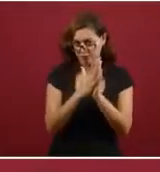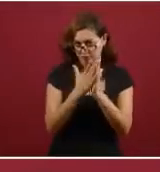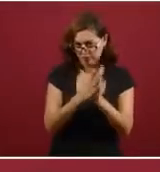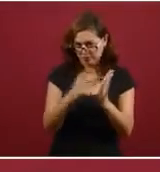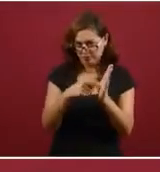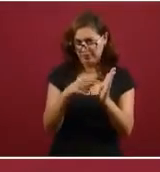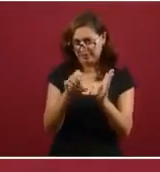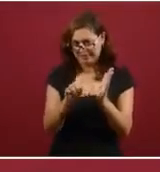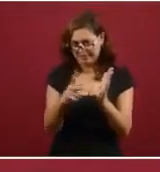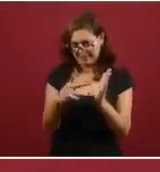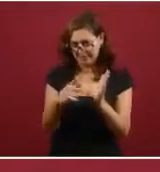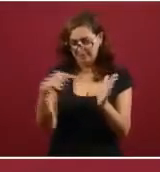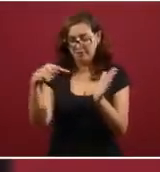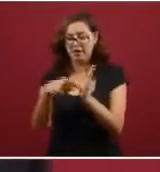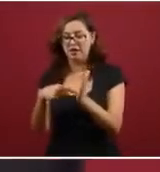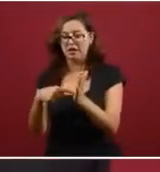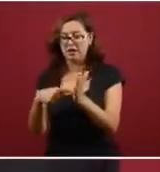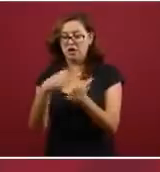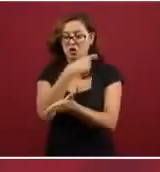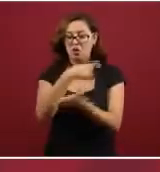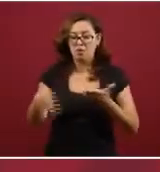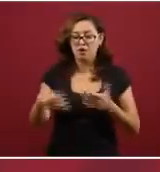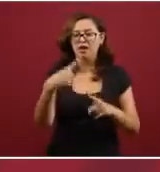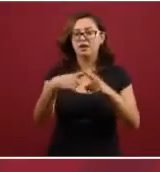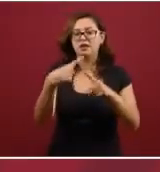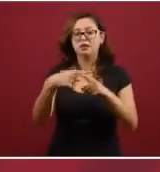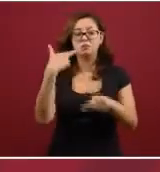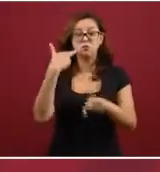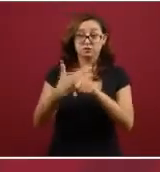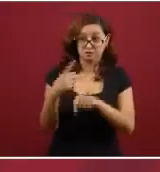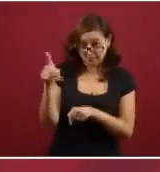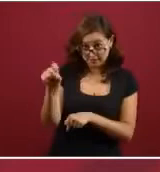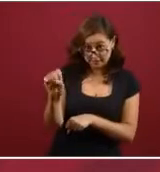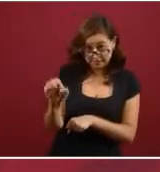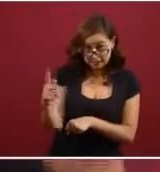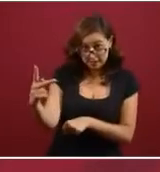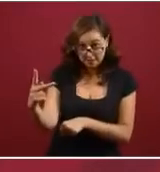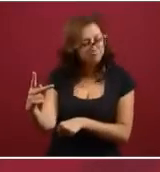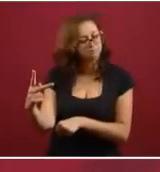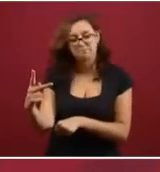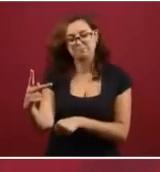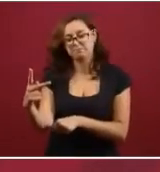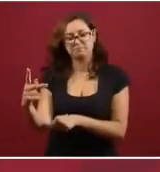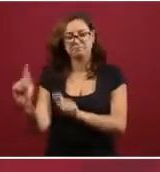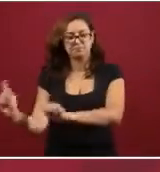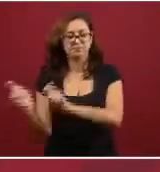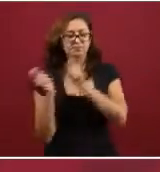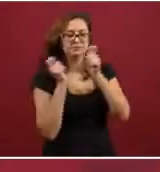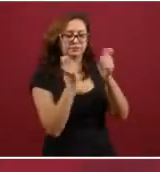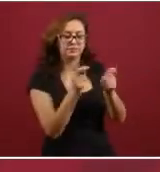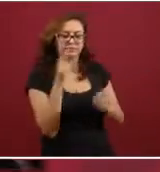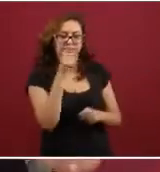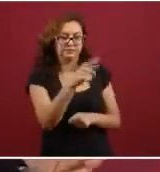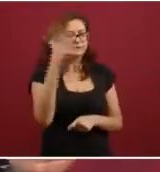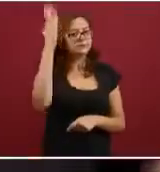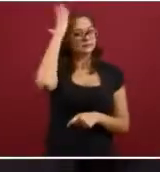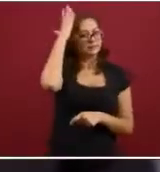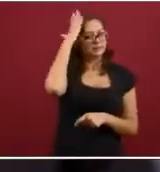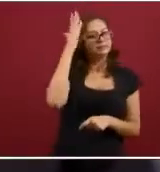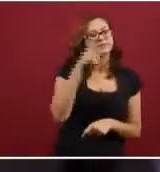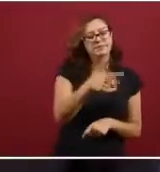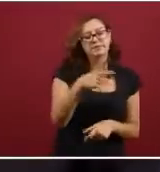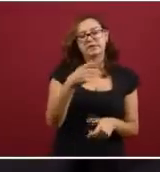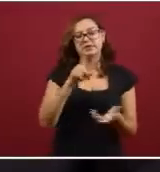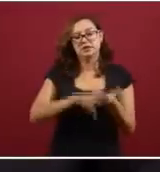sino de la oficial mayor de Hacienda. Todo esto lo explico pues, para que se tengan todos